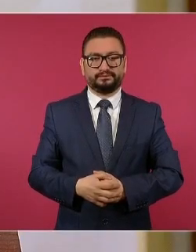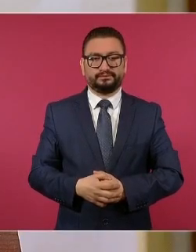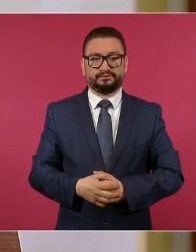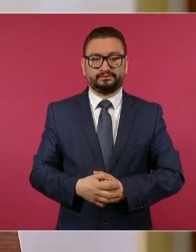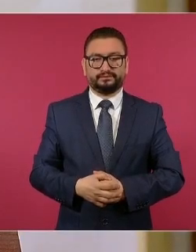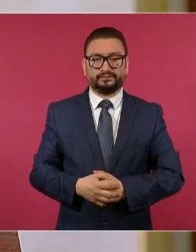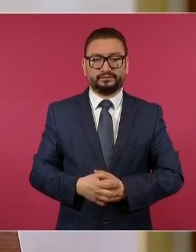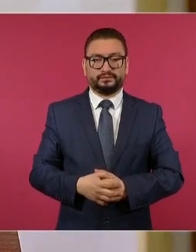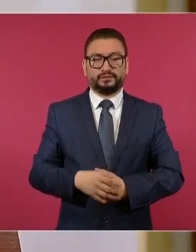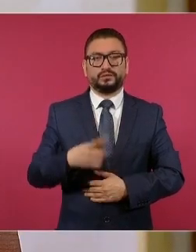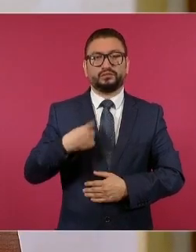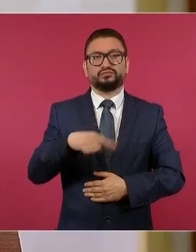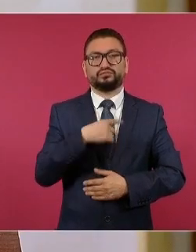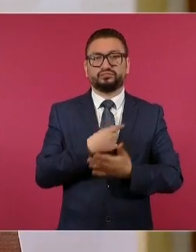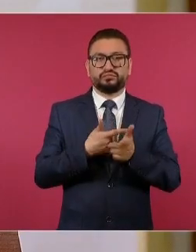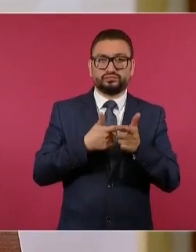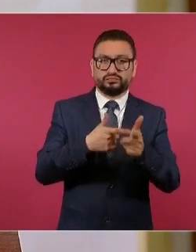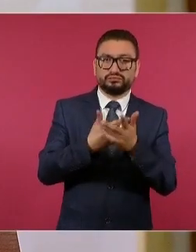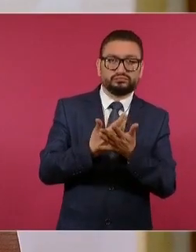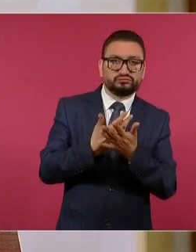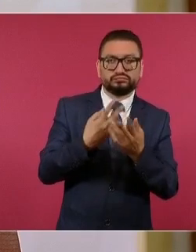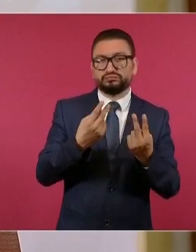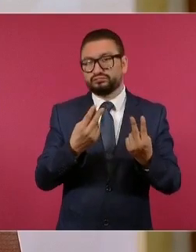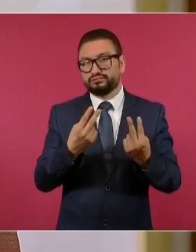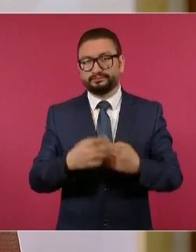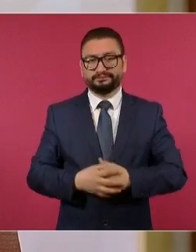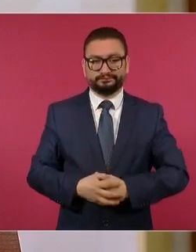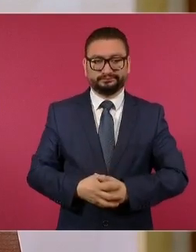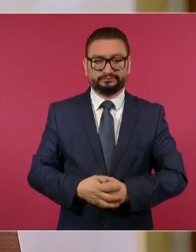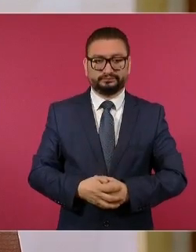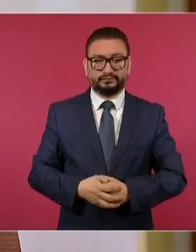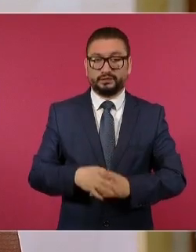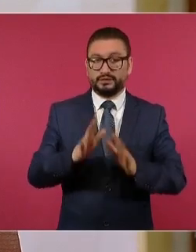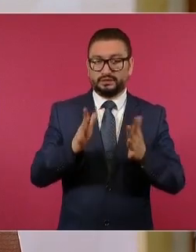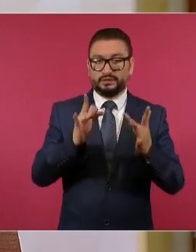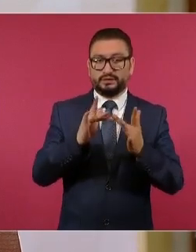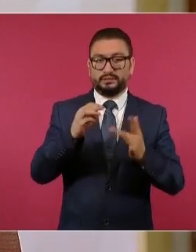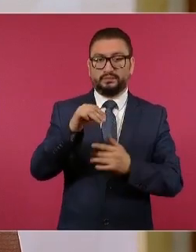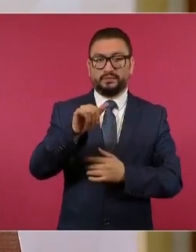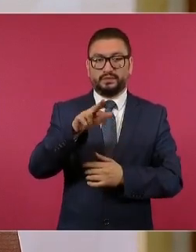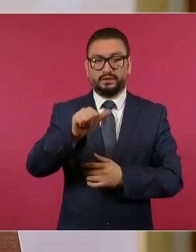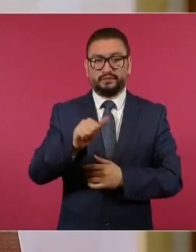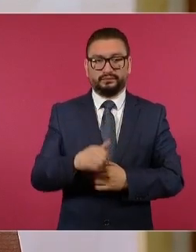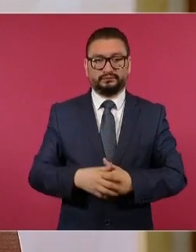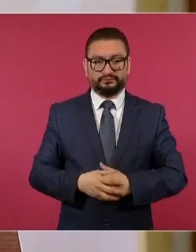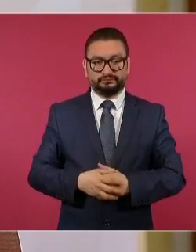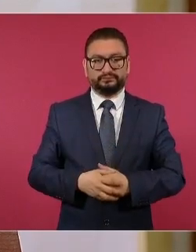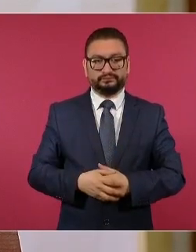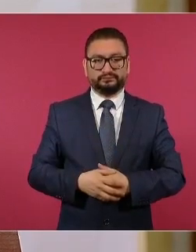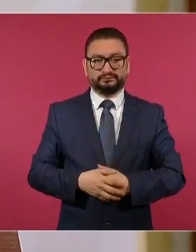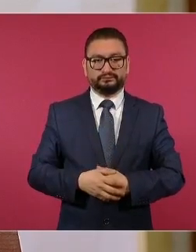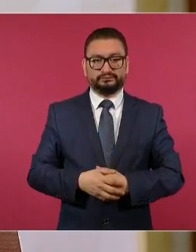Estamos pendientes, Laura. Ya está Mara. A sus órdenes, presidente. Sí.